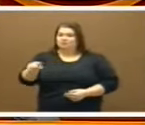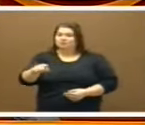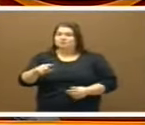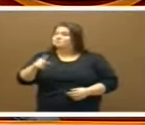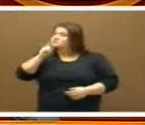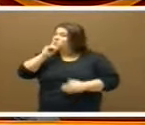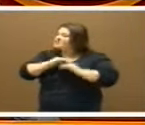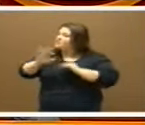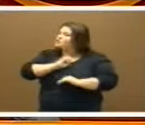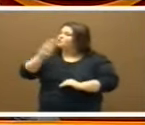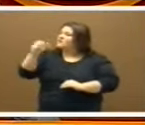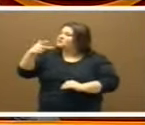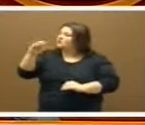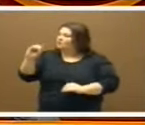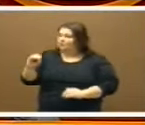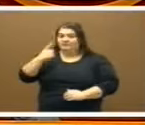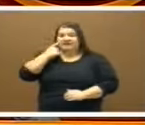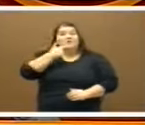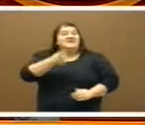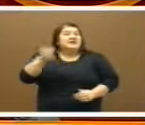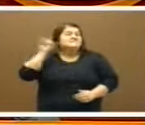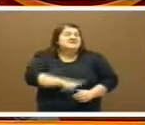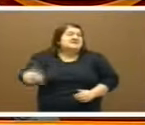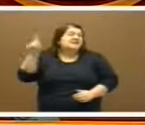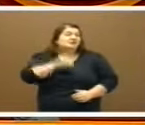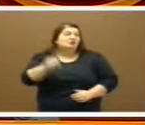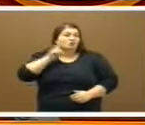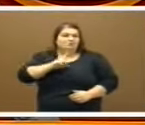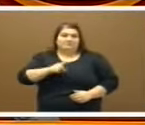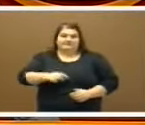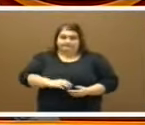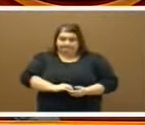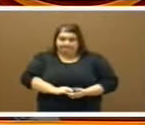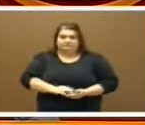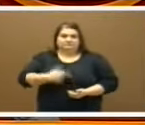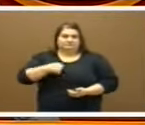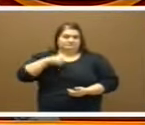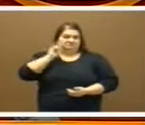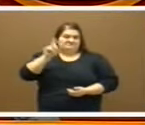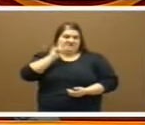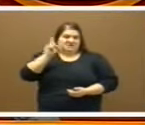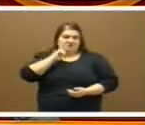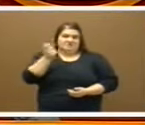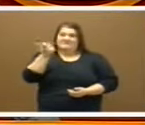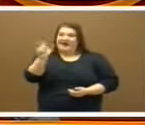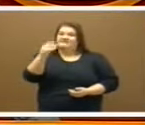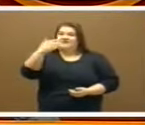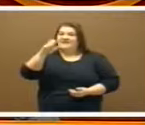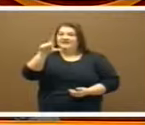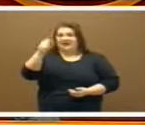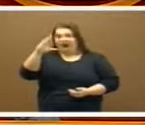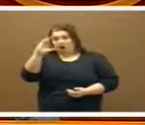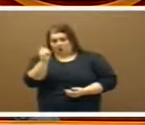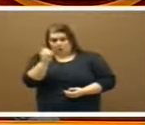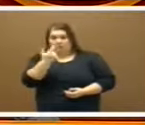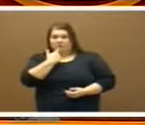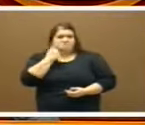como un bellaco. Un bellaco, según la RAE, tiene dos acepciones.